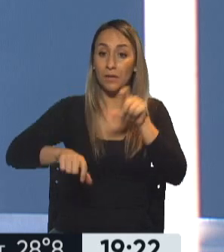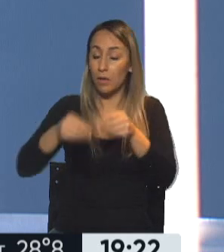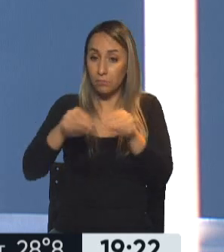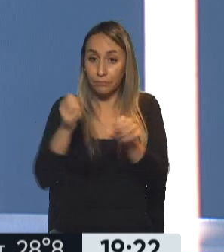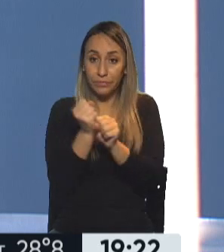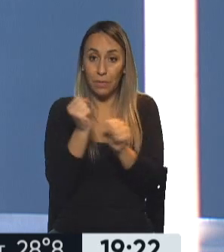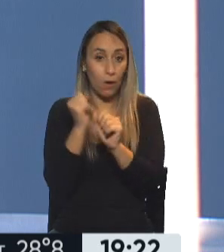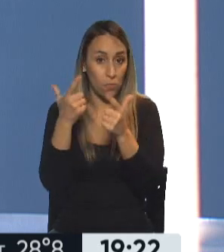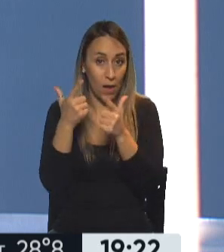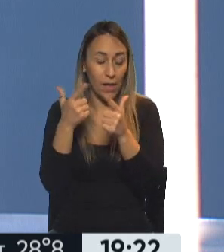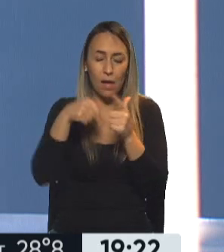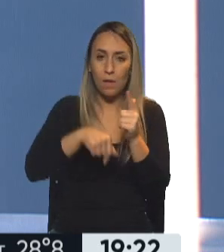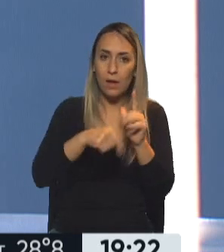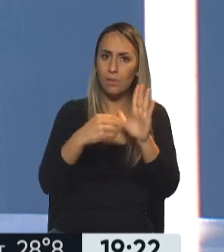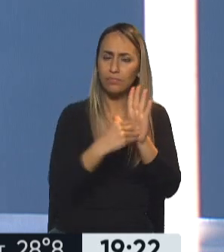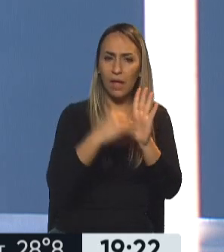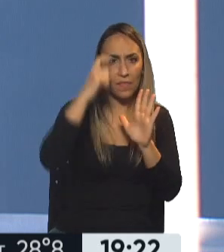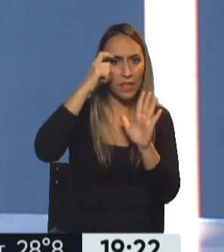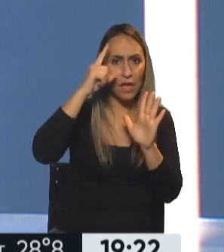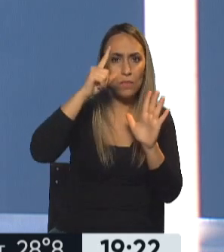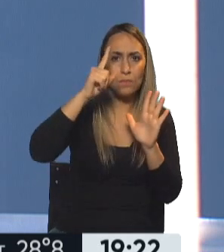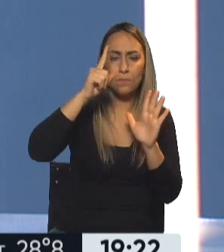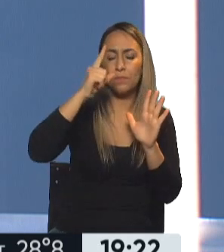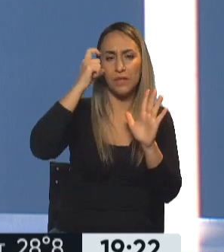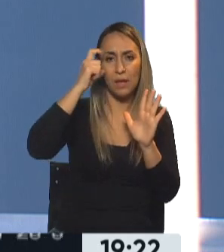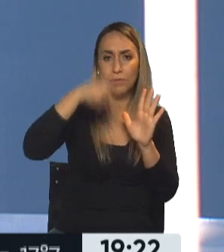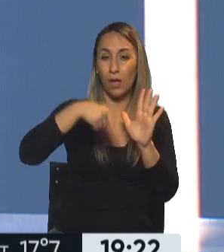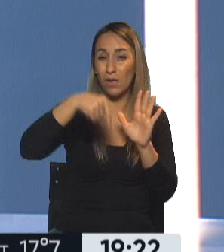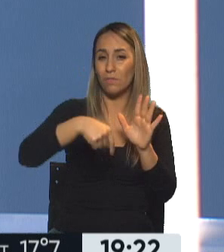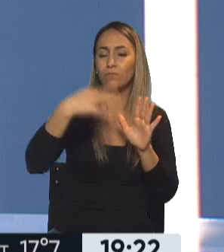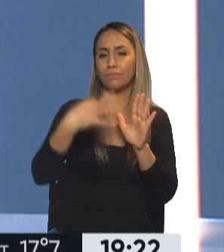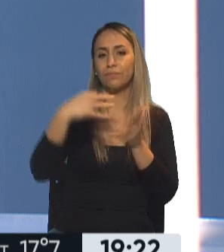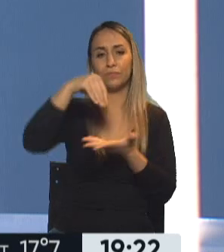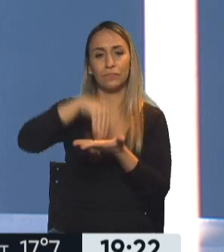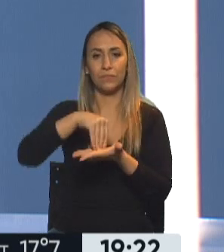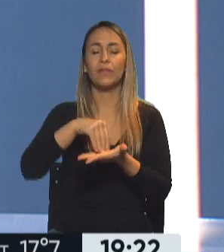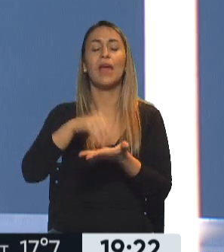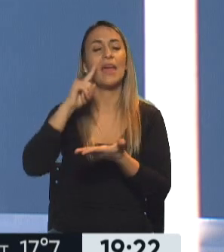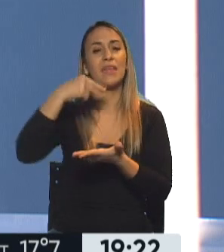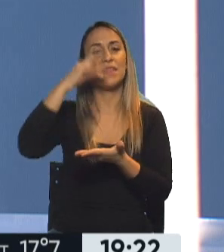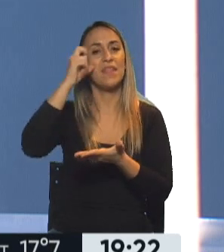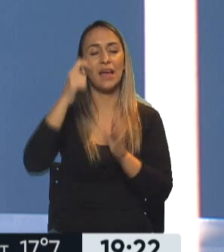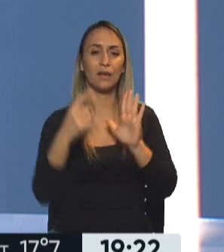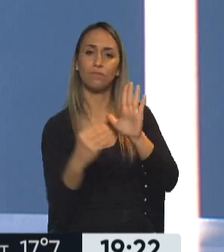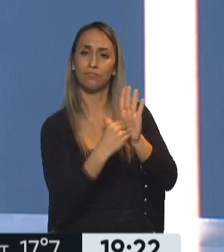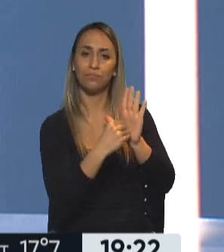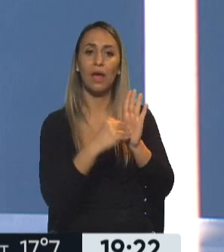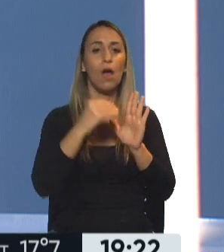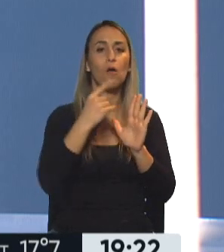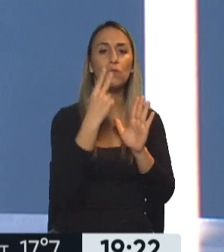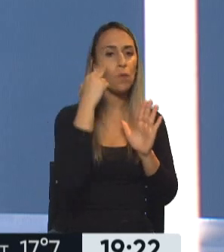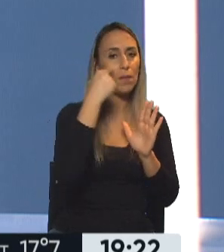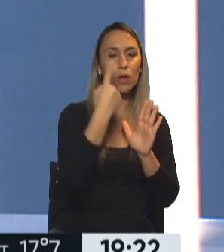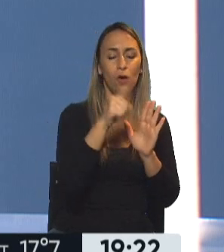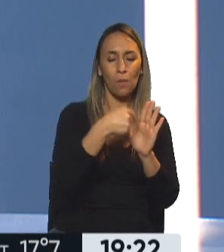el 10% y es de un dígito, 9,6 es el número que dio a conocer hoy el INDEC. Nazarena Lomagno nos ayuda a entender